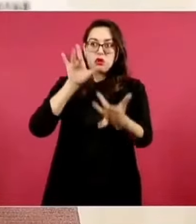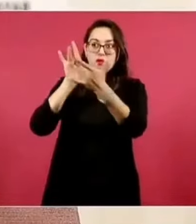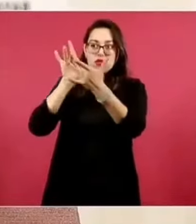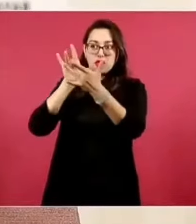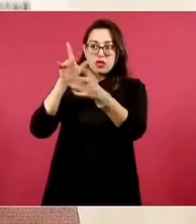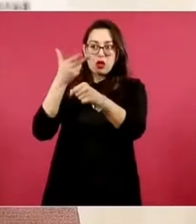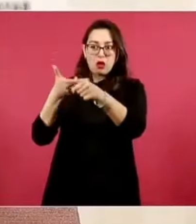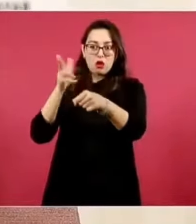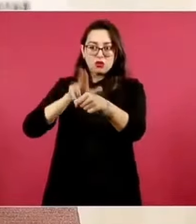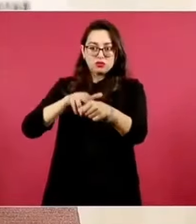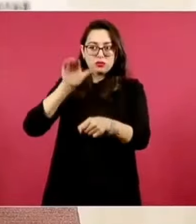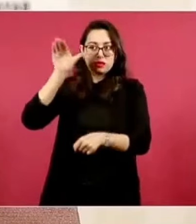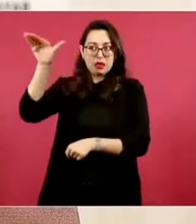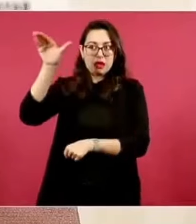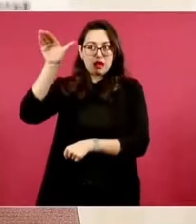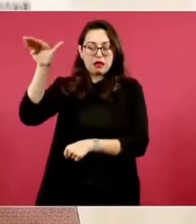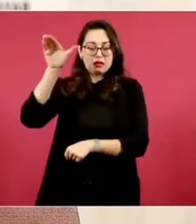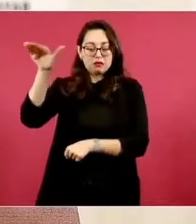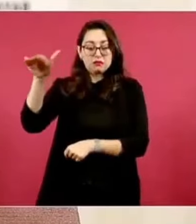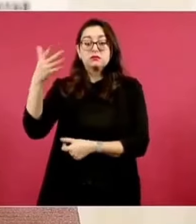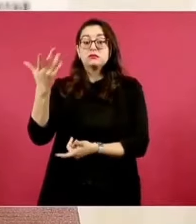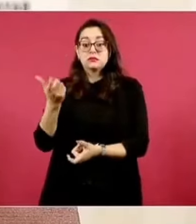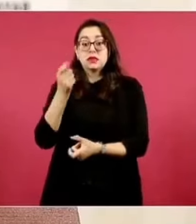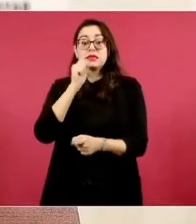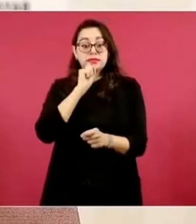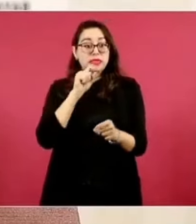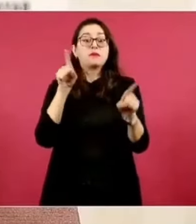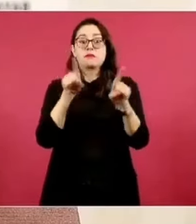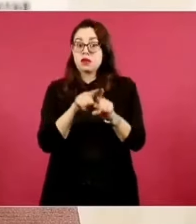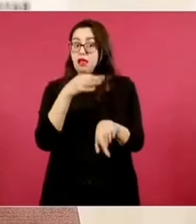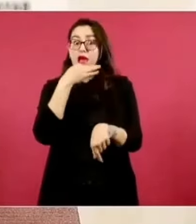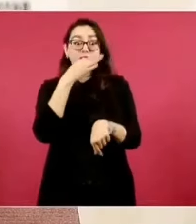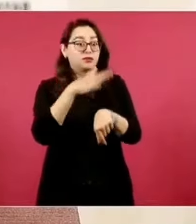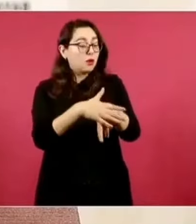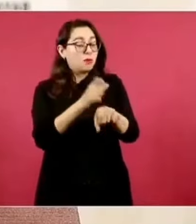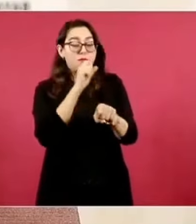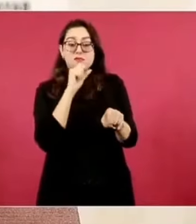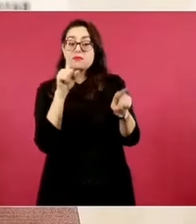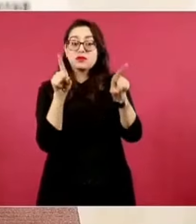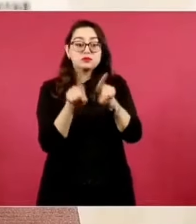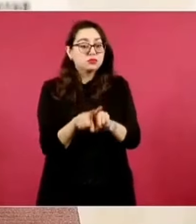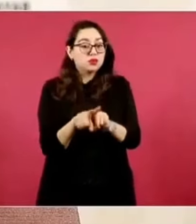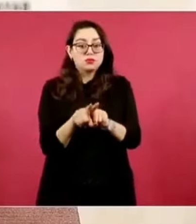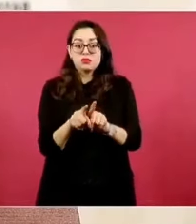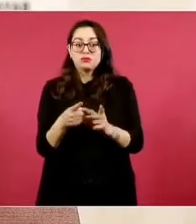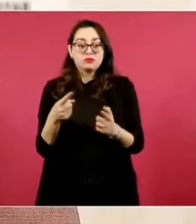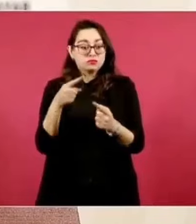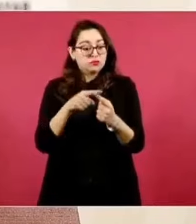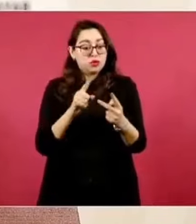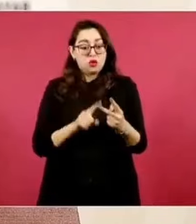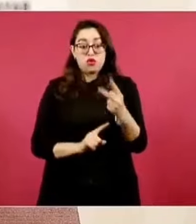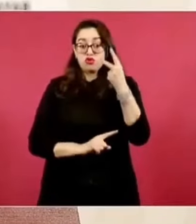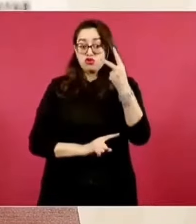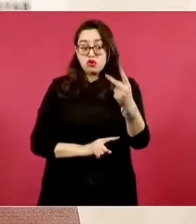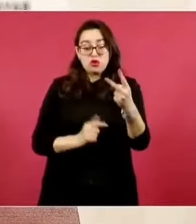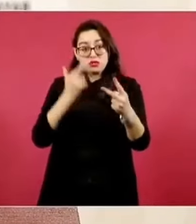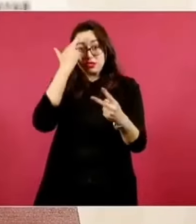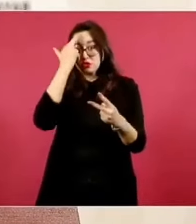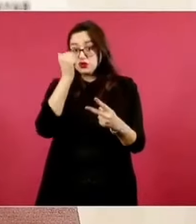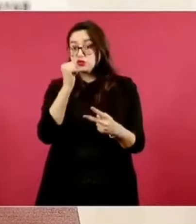Hospital Puerta de Hierro y les mandaron muy claramente decir que por dos razones uno